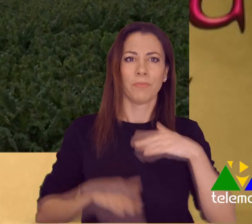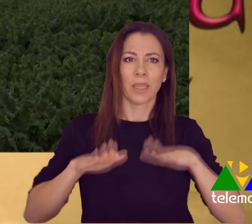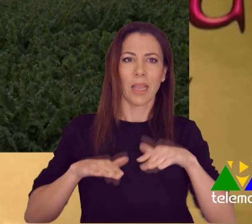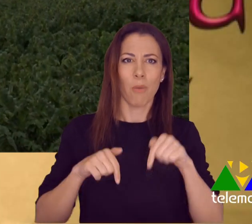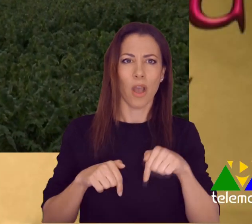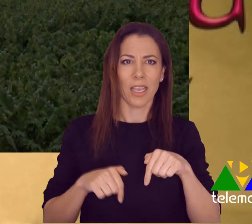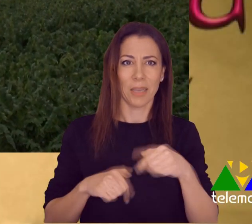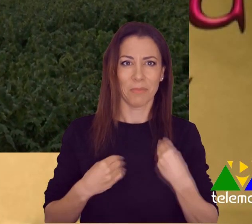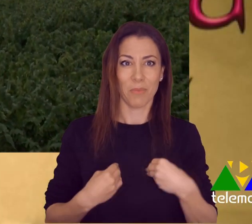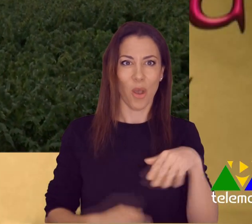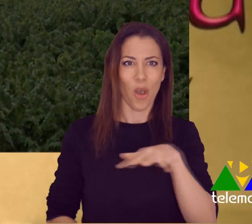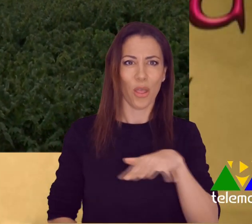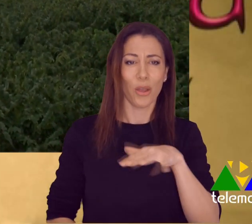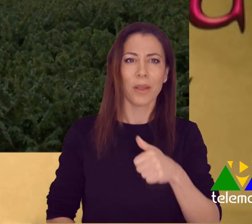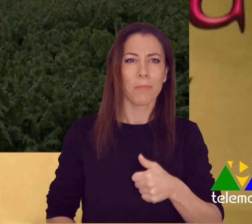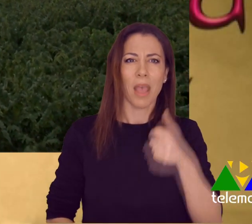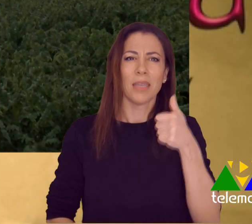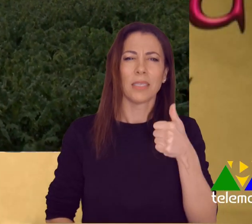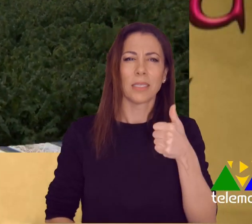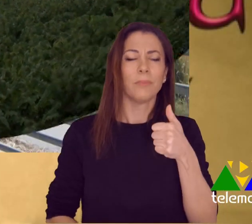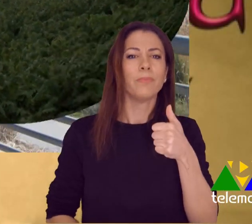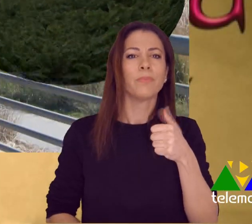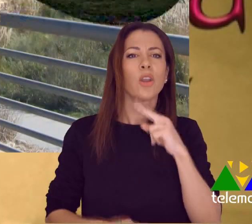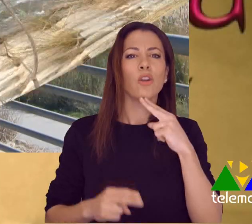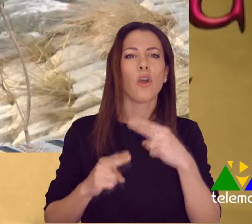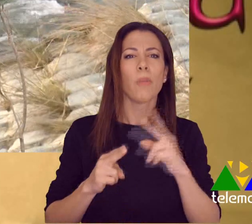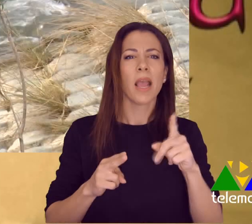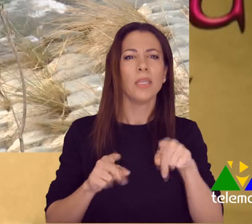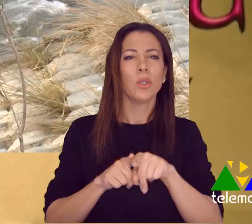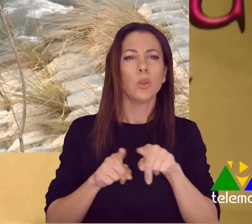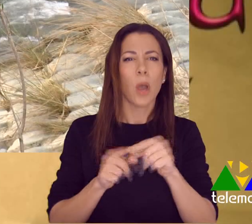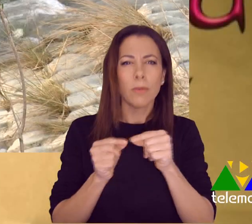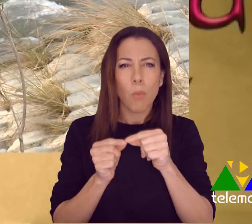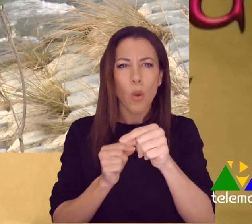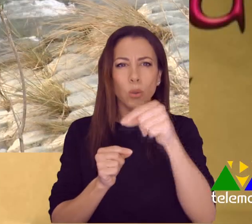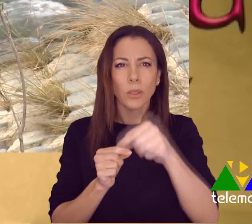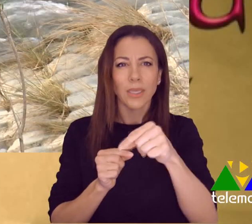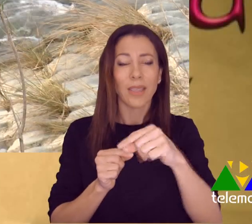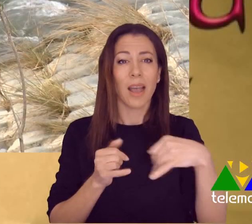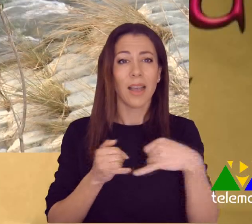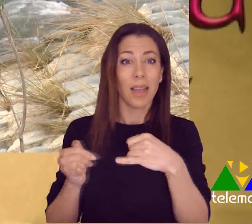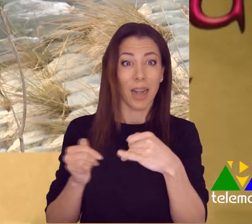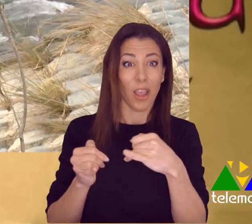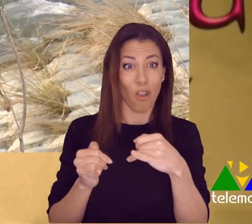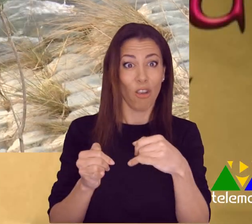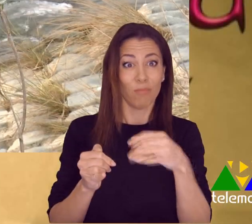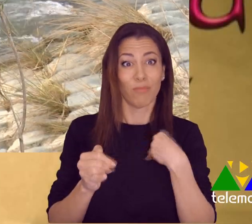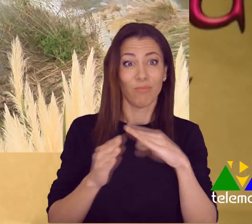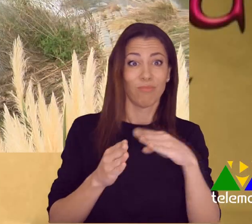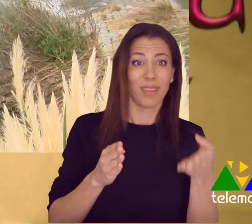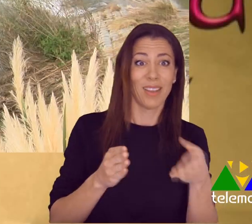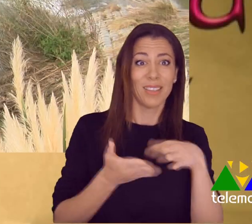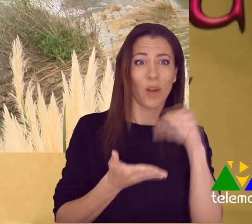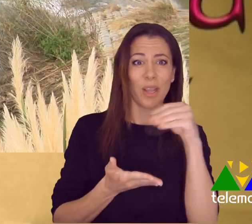en esta zona, concretamente en la punta del río, aquí entre Salobreña y Motril. Ya comenzamos la